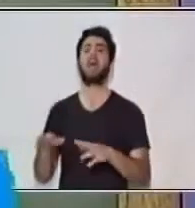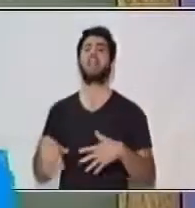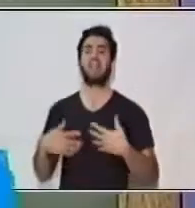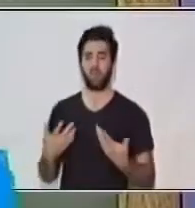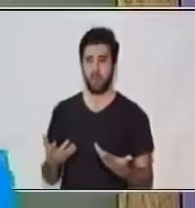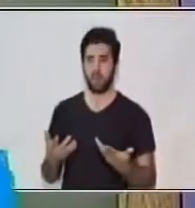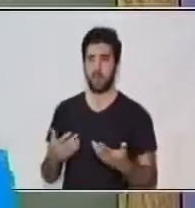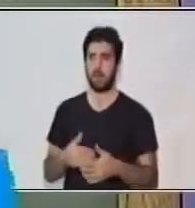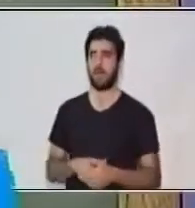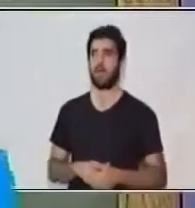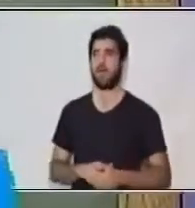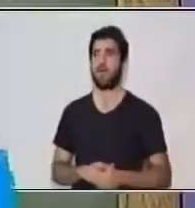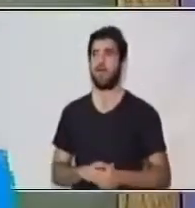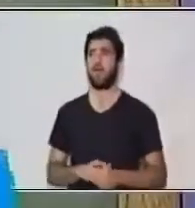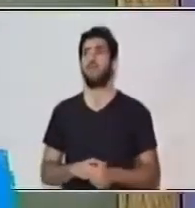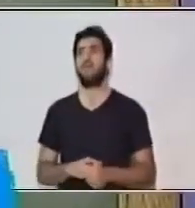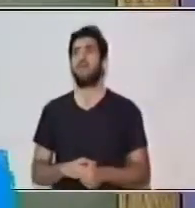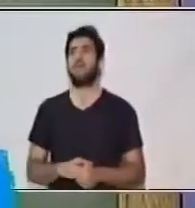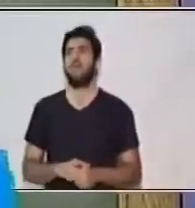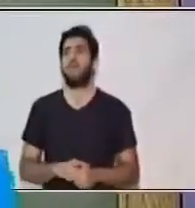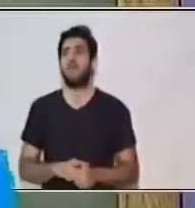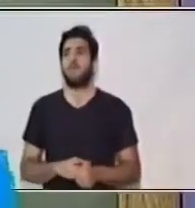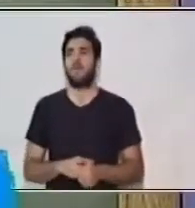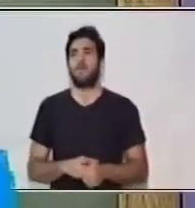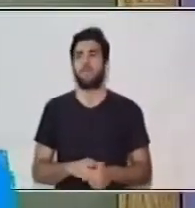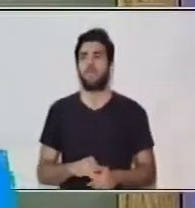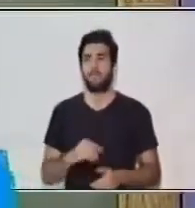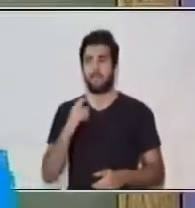siguiente valor, que es